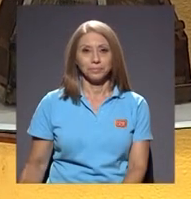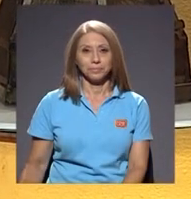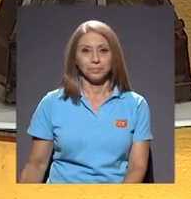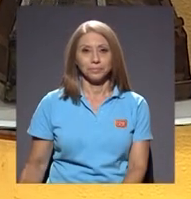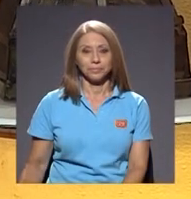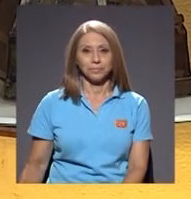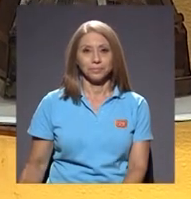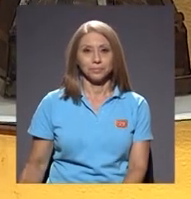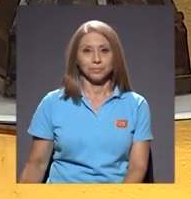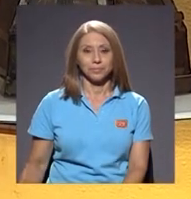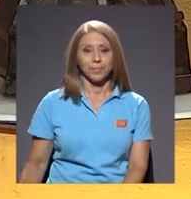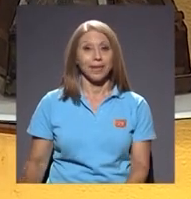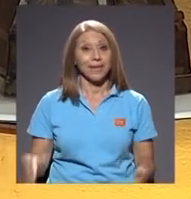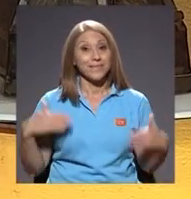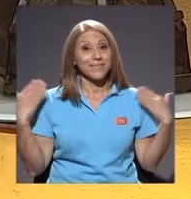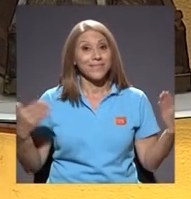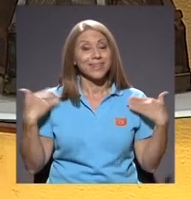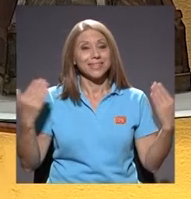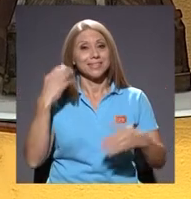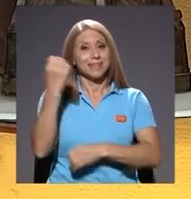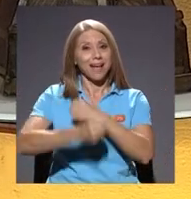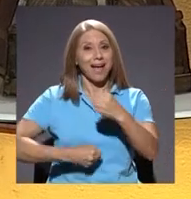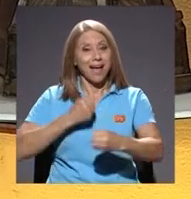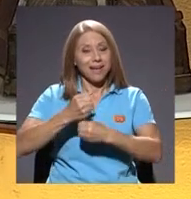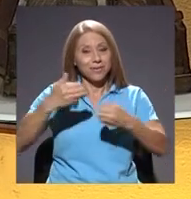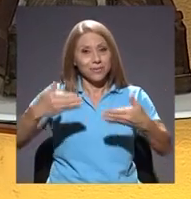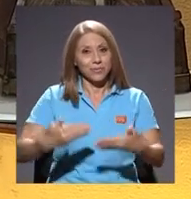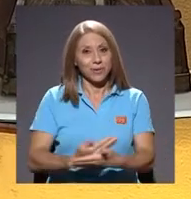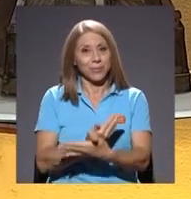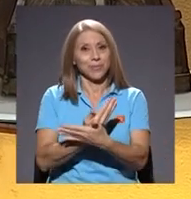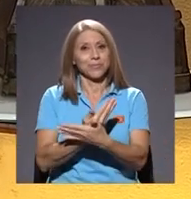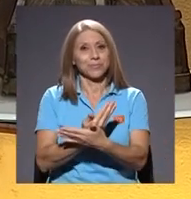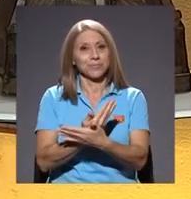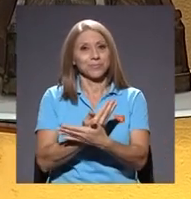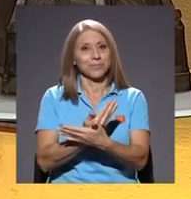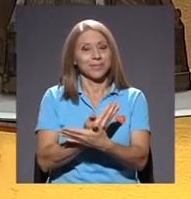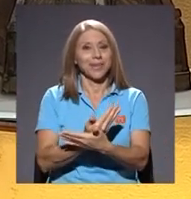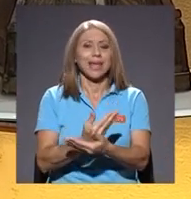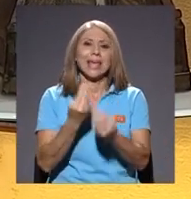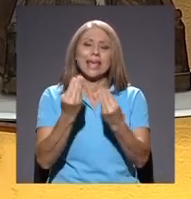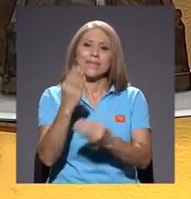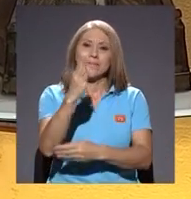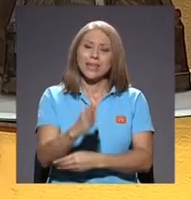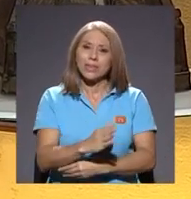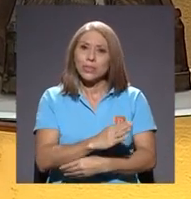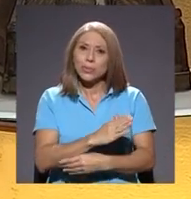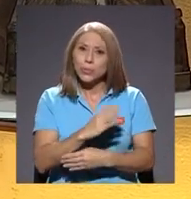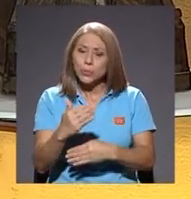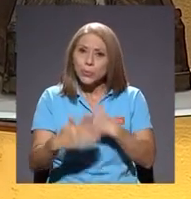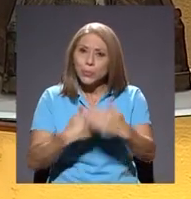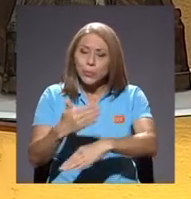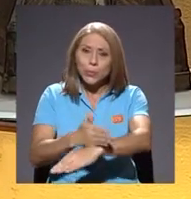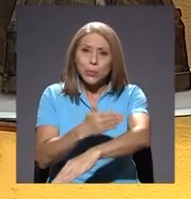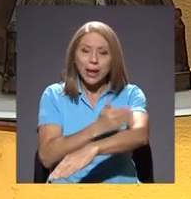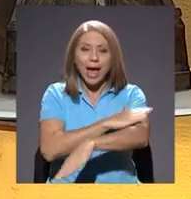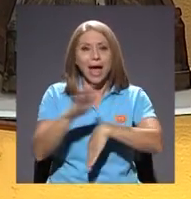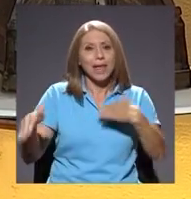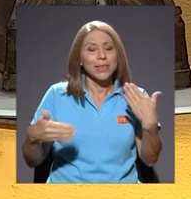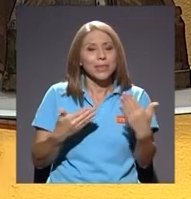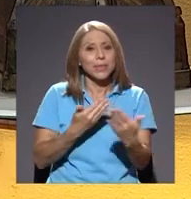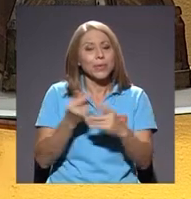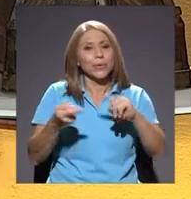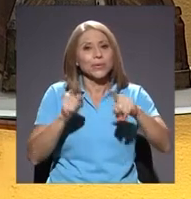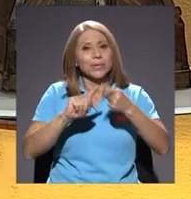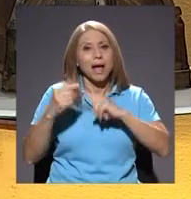feliz año nuevo ventura todas las amigas y amigos de canal